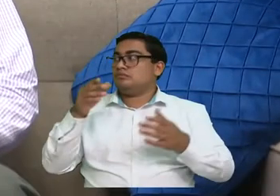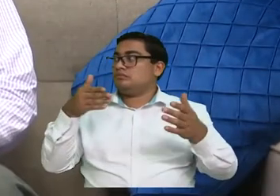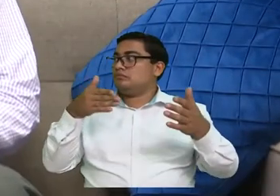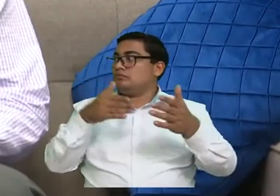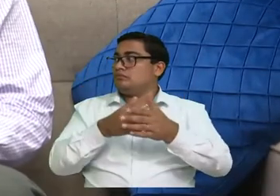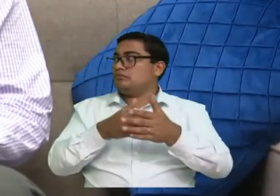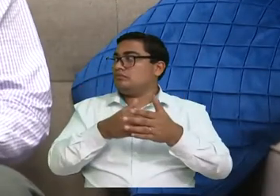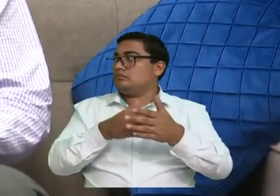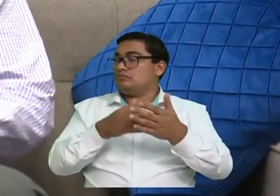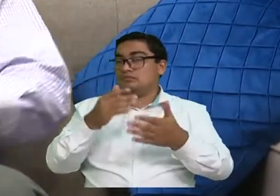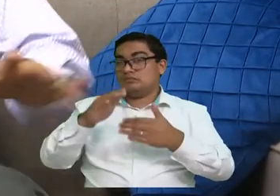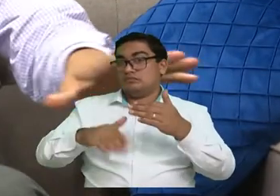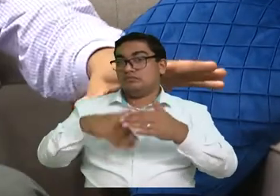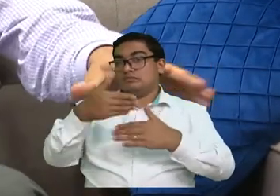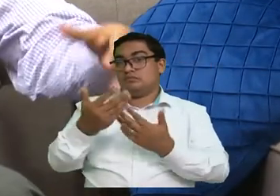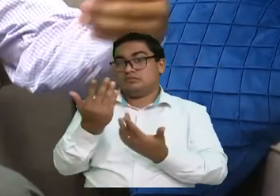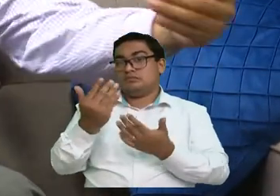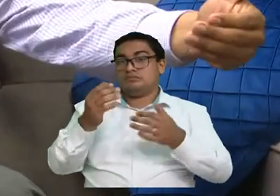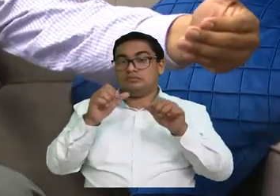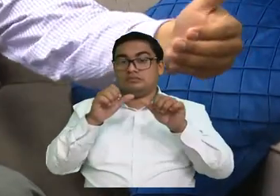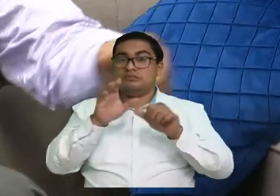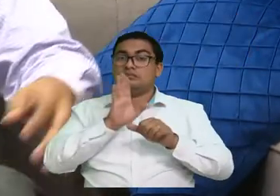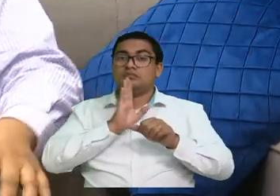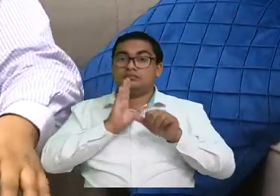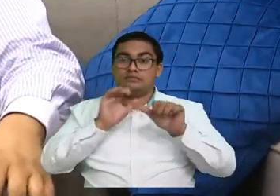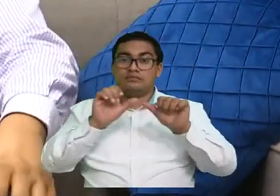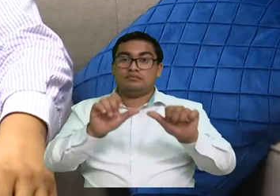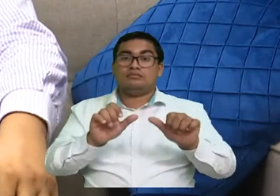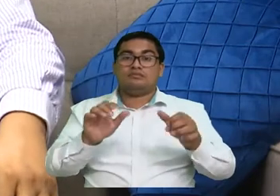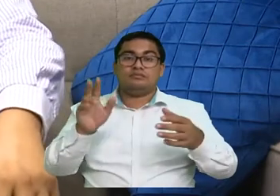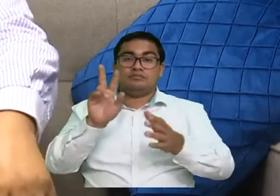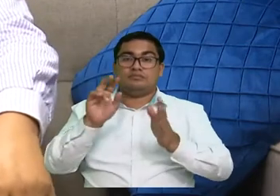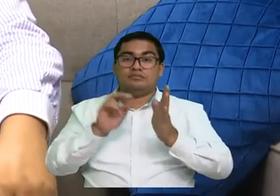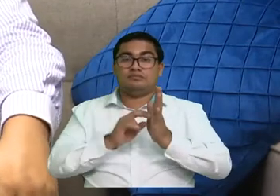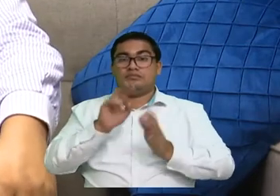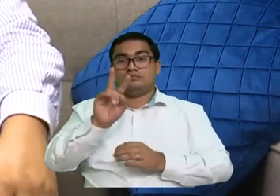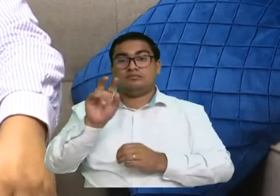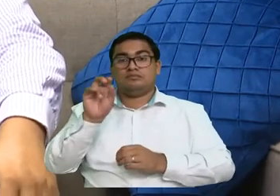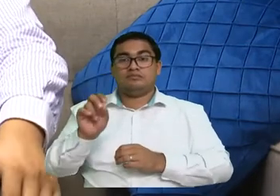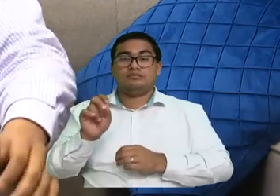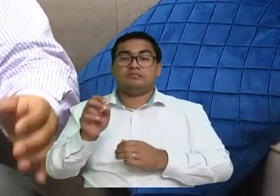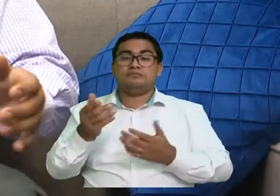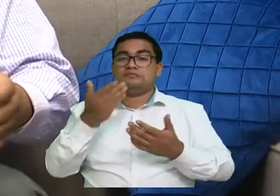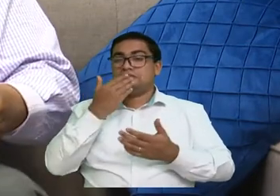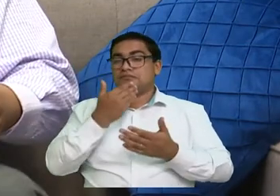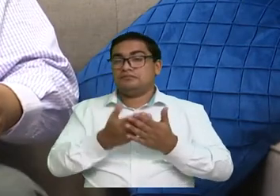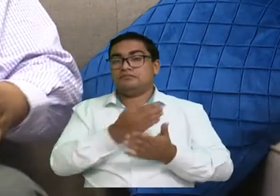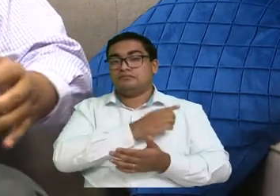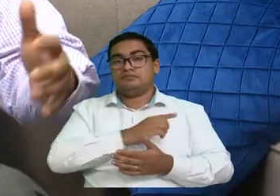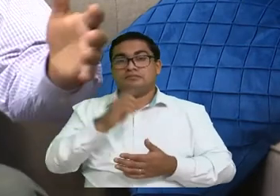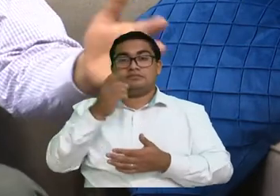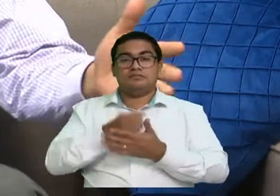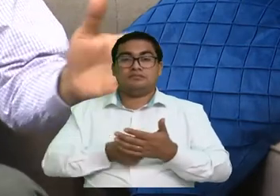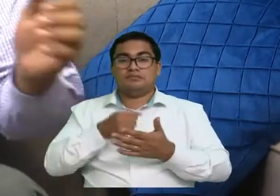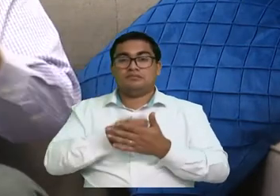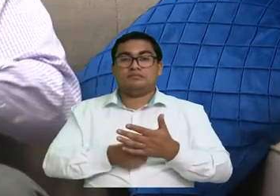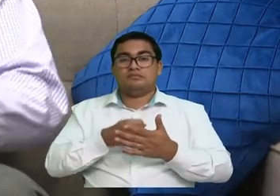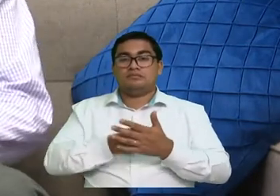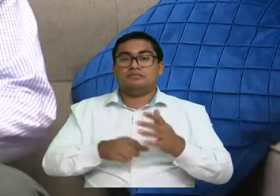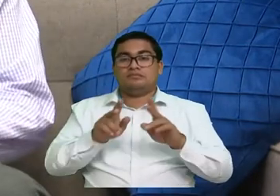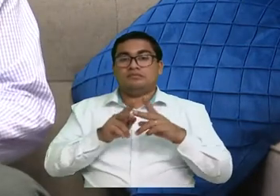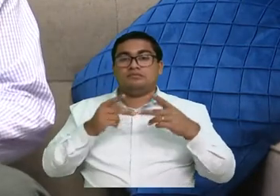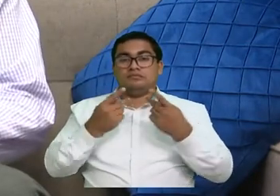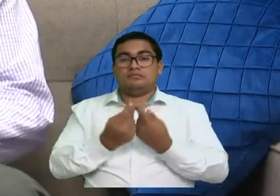volver quisiera que continuáramos conversando, ¿no?, sobre lo que nos falta de cara a este 2020, bendecido, gracias a Dios, esforzado por nuestro